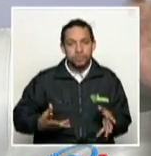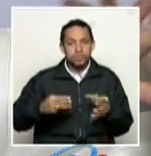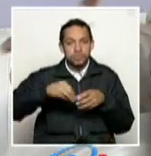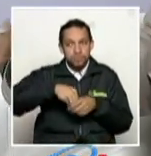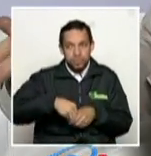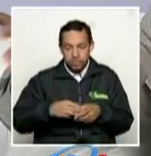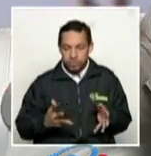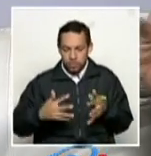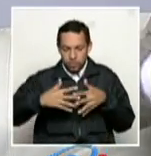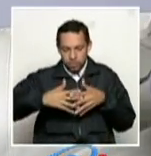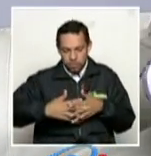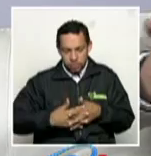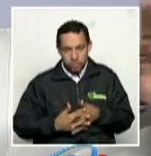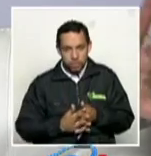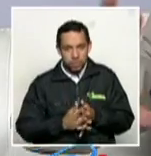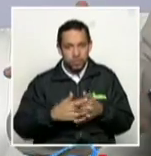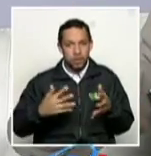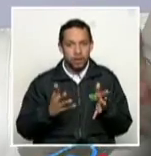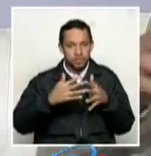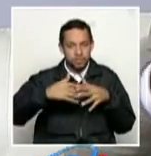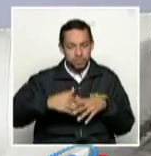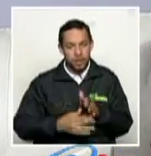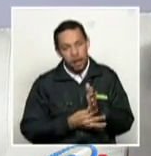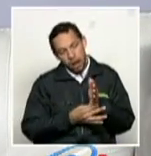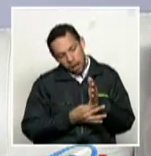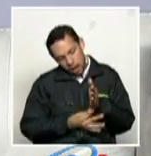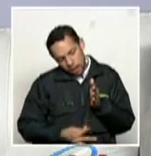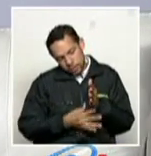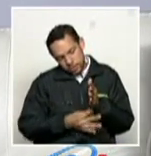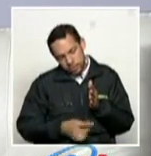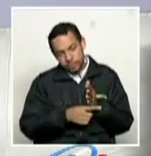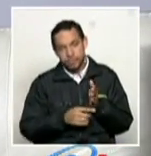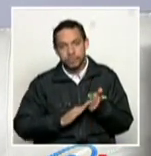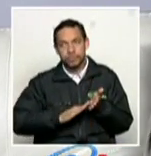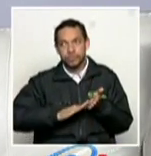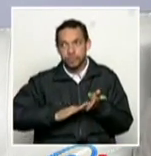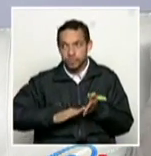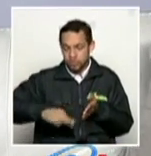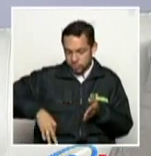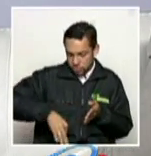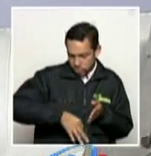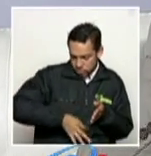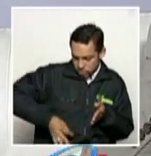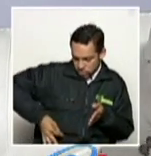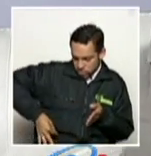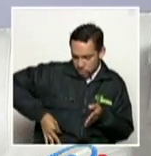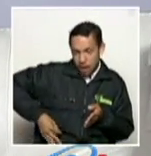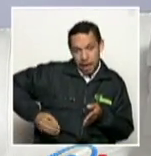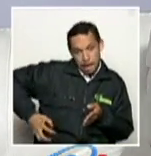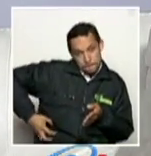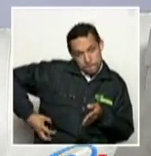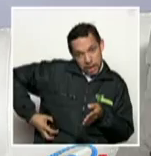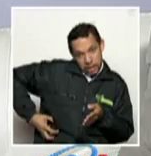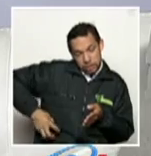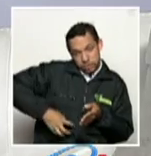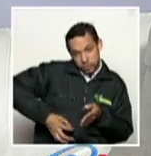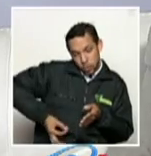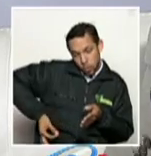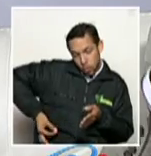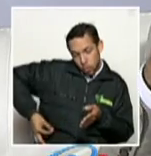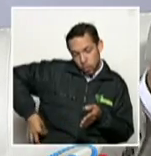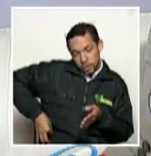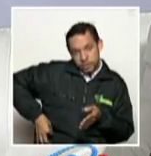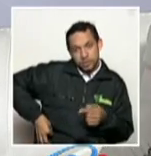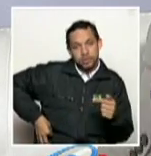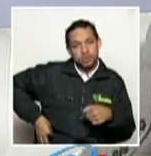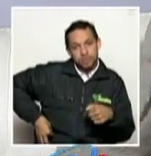bilis ayuda a desdoblar todas esas grasas. Por ese otro tubito al ladito sale lo del páncreas y eso, todas esas sustancias y